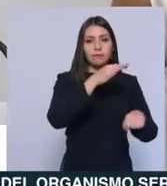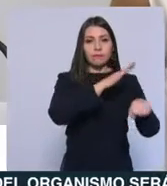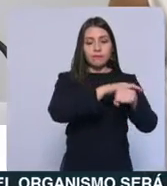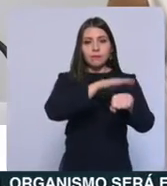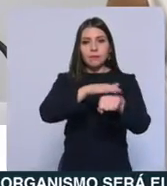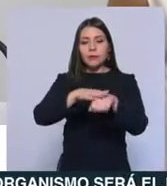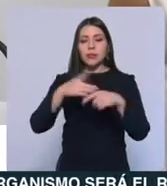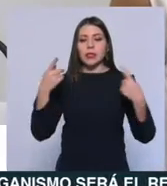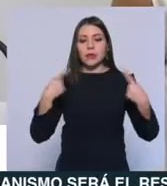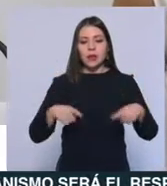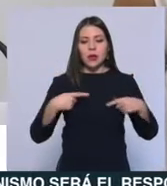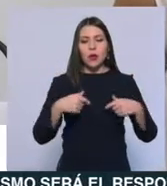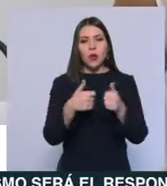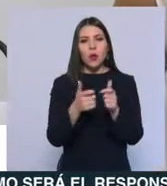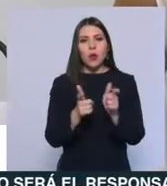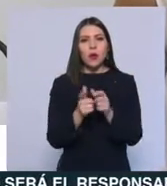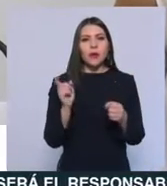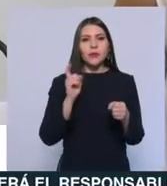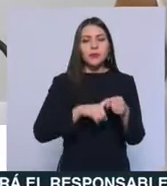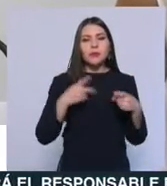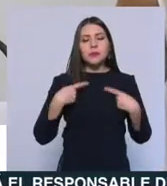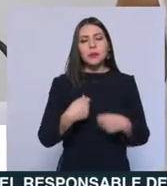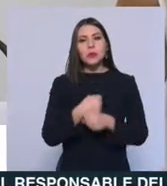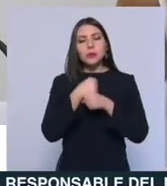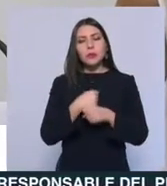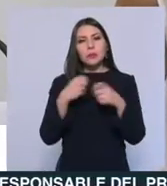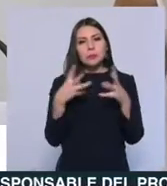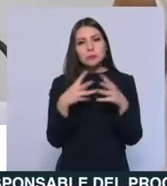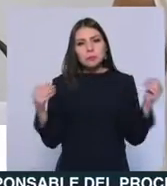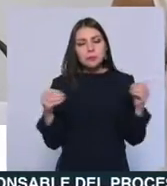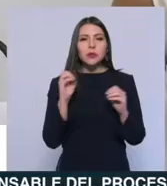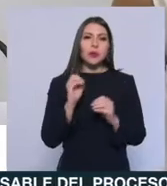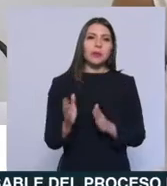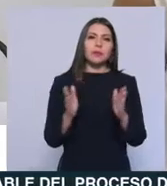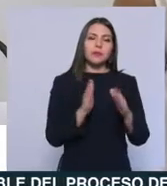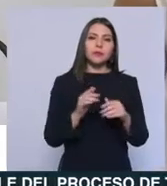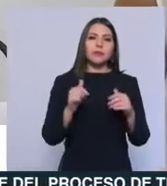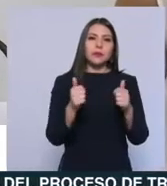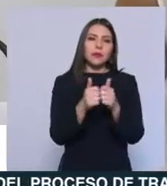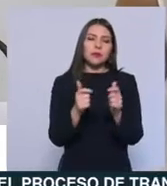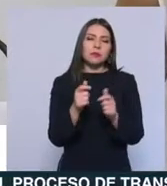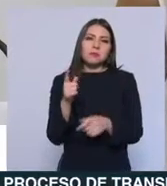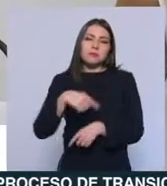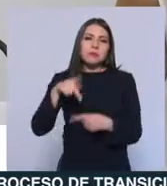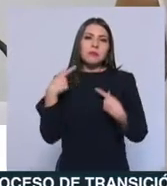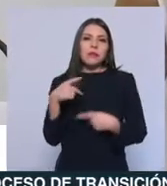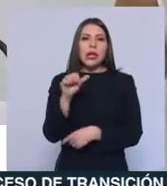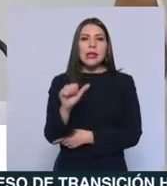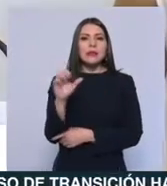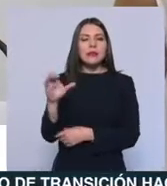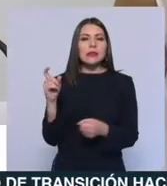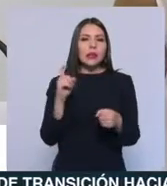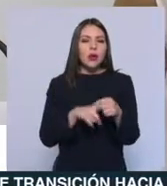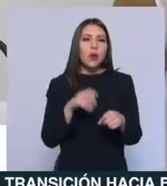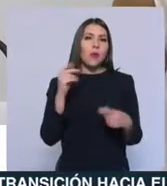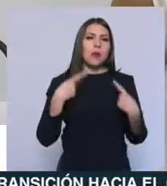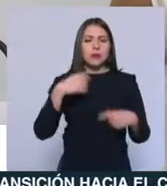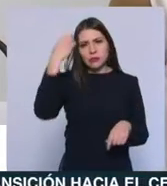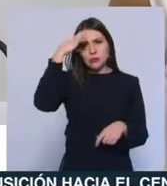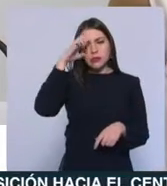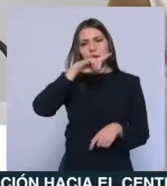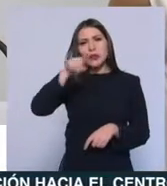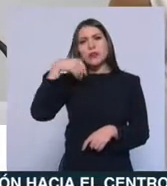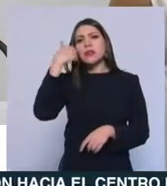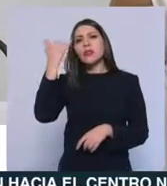colectivos de víctimas, a organismos de la sociedad civil y a personas expertas para que presenten sus propuestas